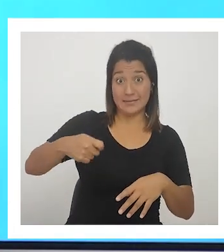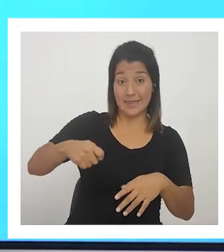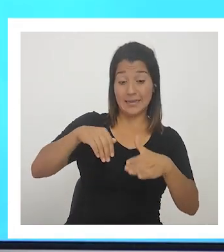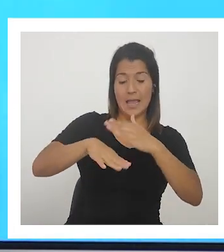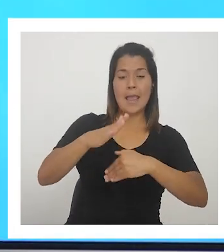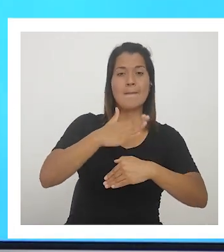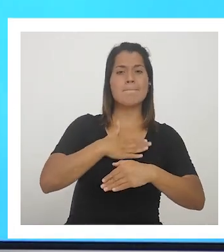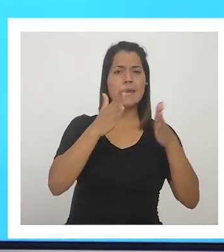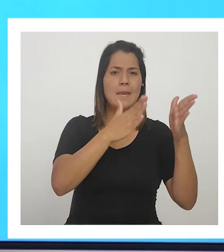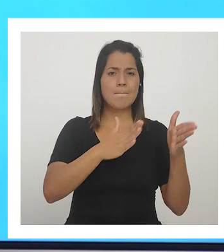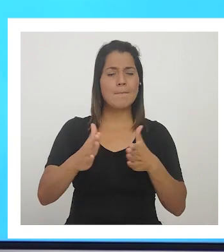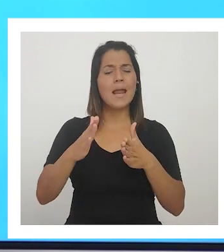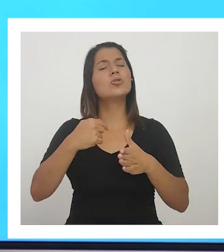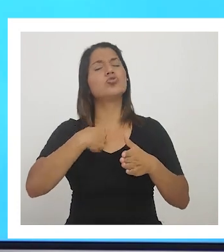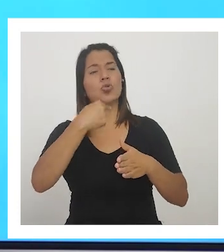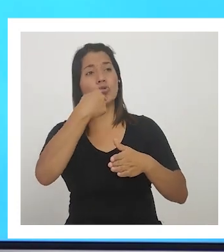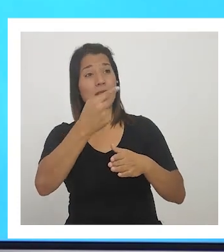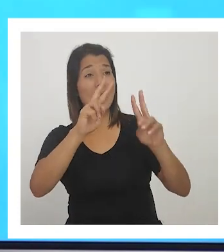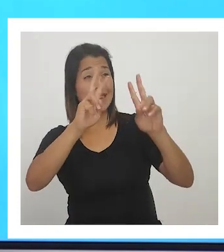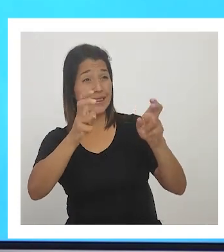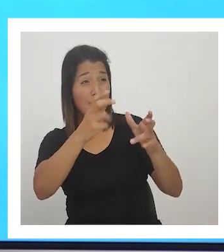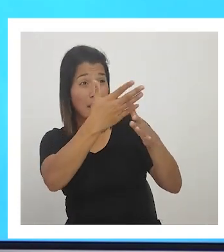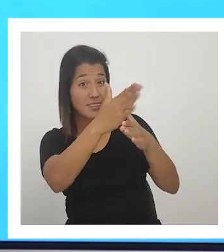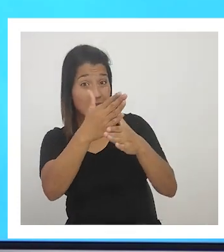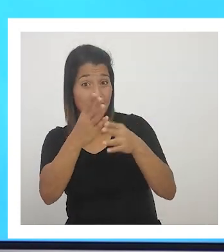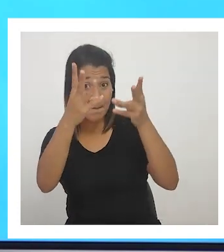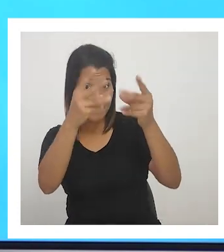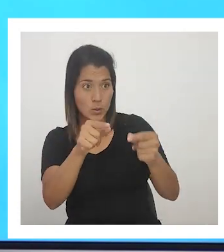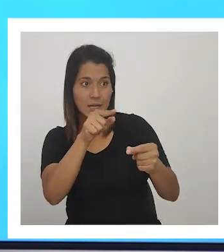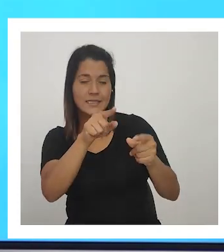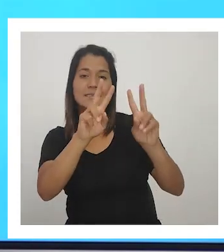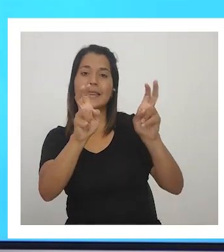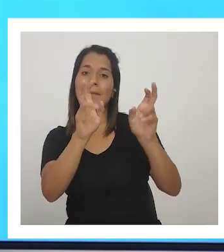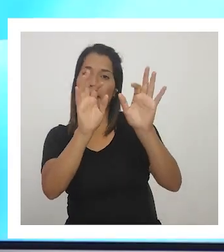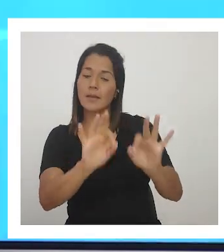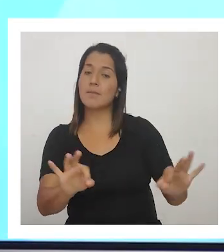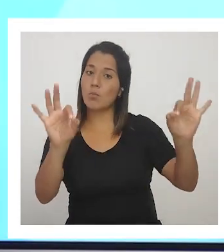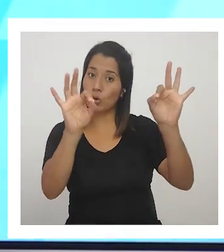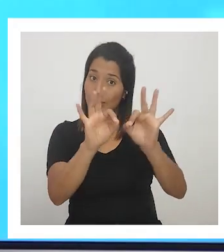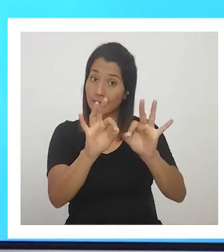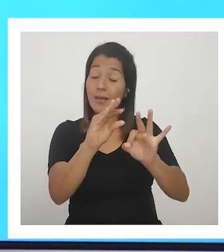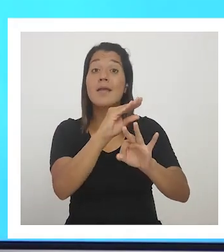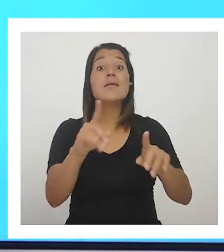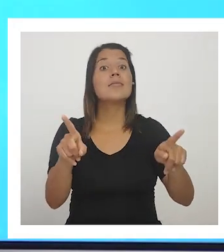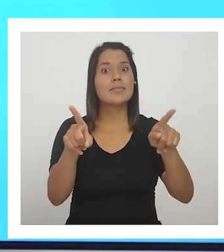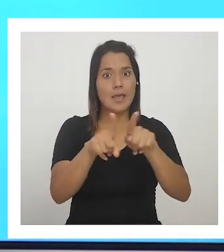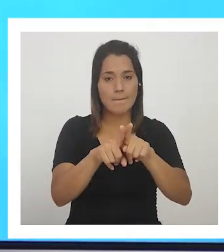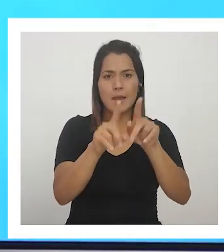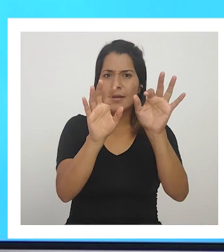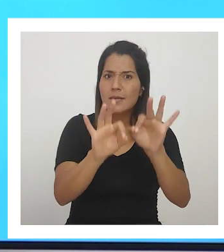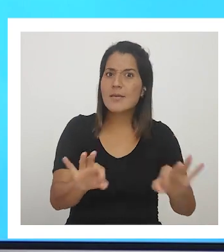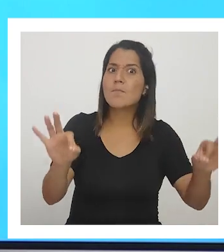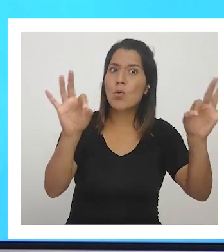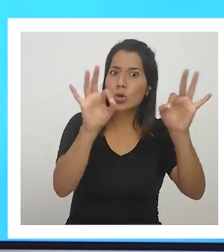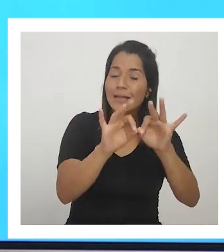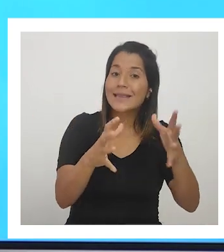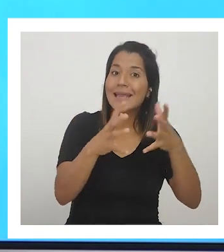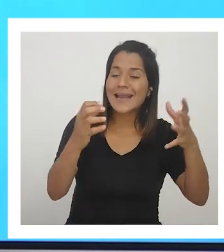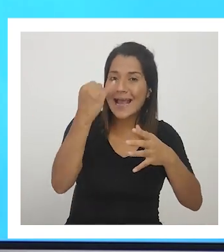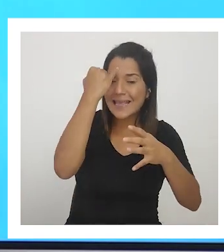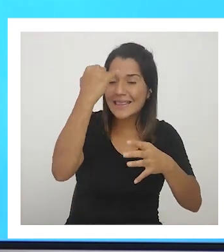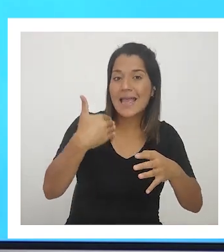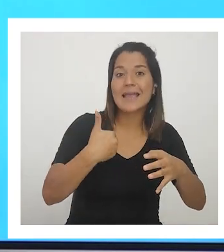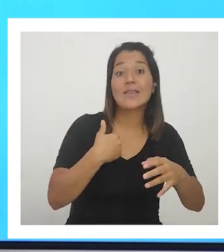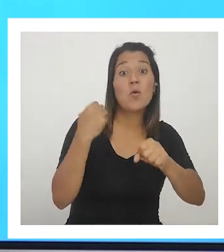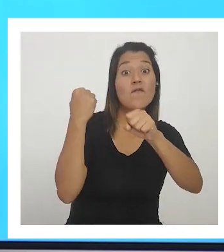era un tema prioritario, que además aquí es importante también plantear que ha sido una gran iniciativa de las federaciones de